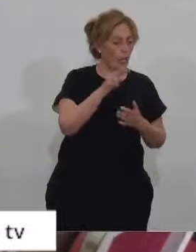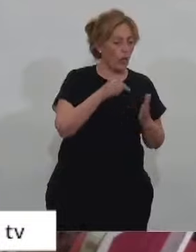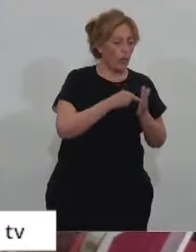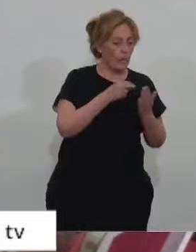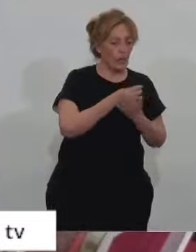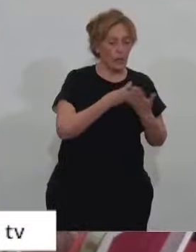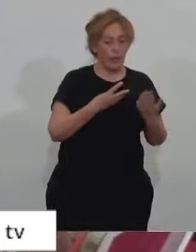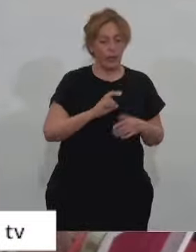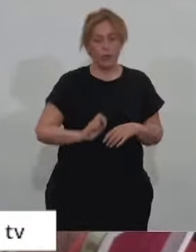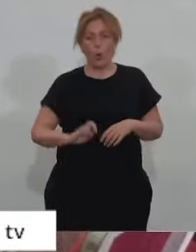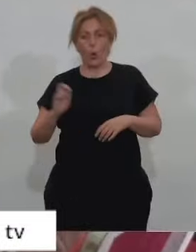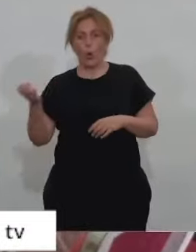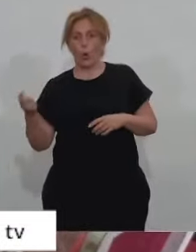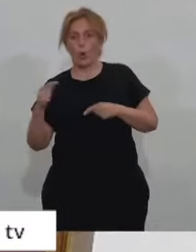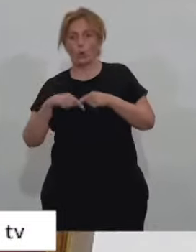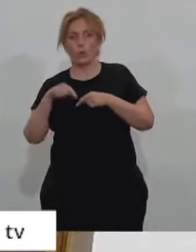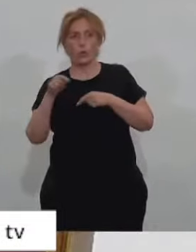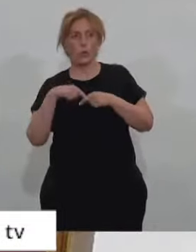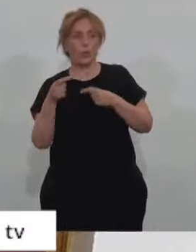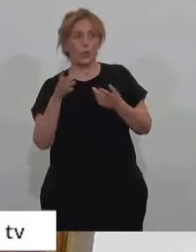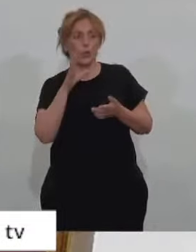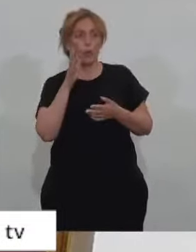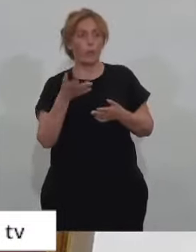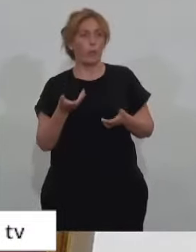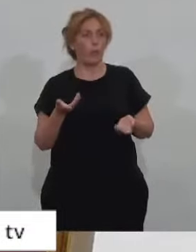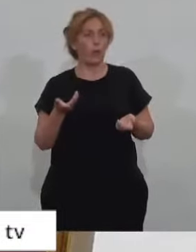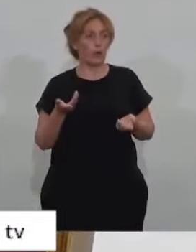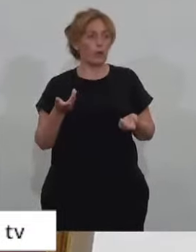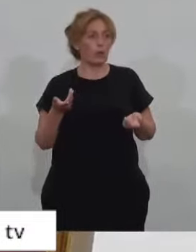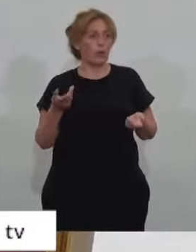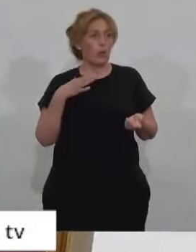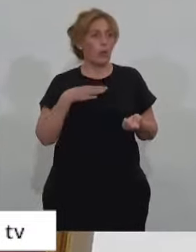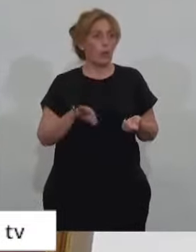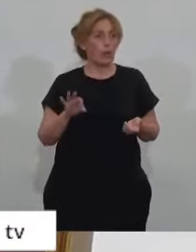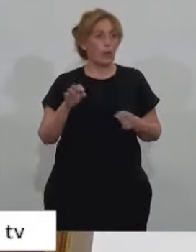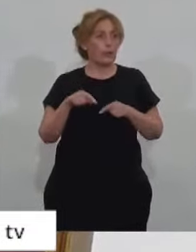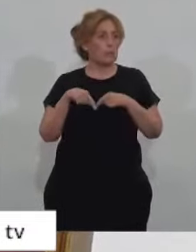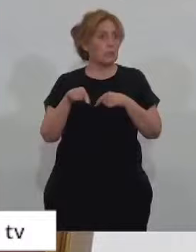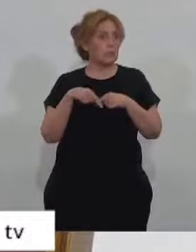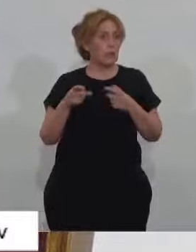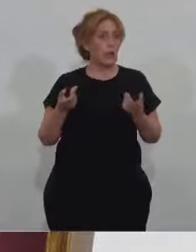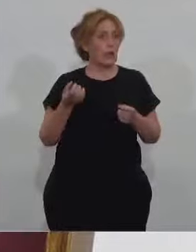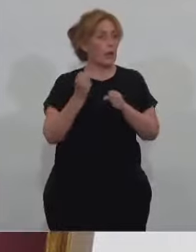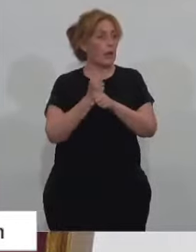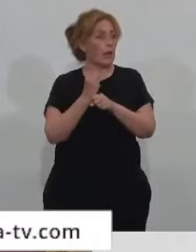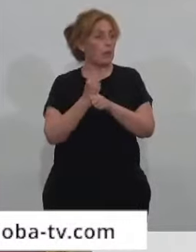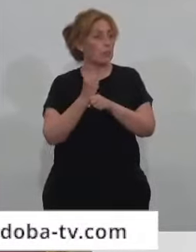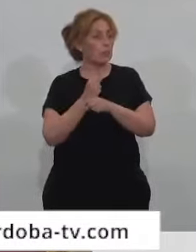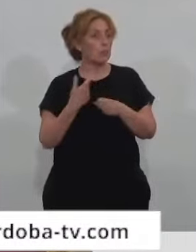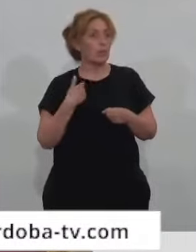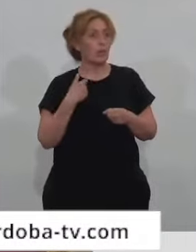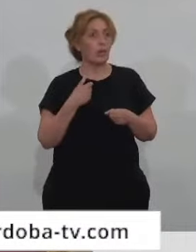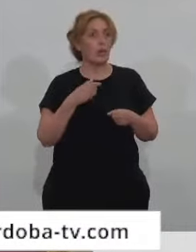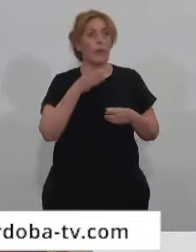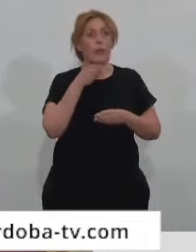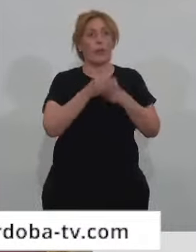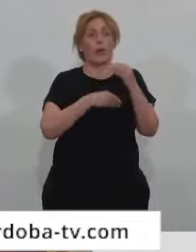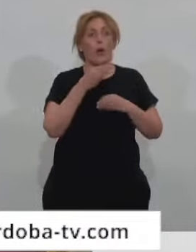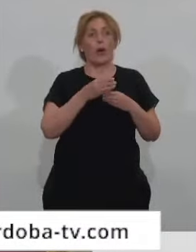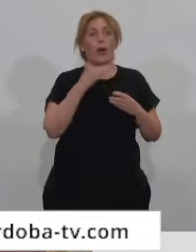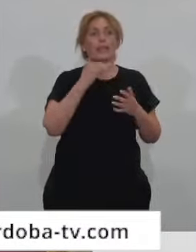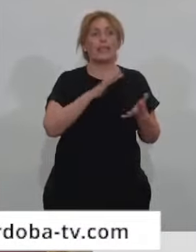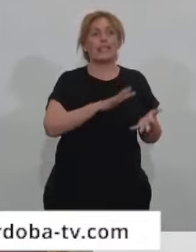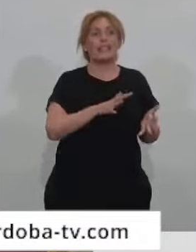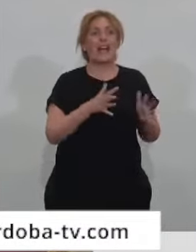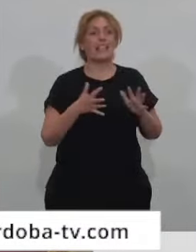departamento así se lo permiten, y entonces, ¿qué dijimos? Bueno, pues vamos a establecer algo transitorio en tanto en cuanto le ponemos en marcha el reglamento,